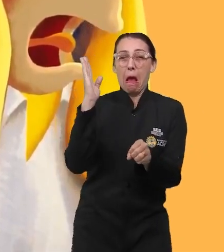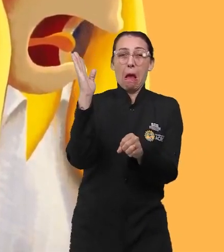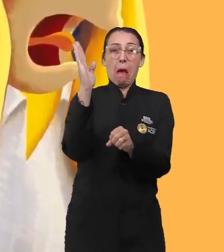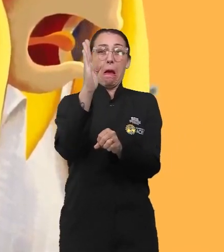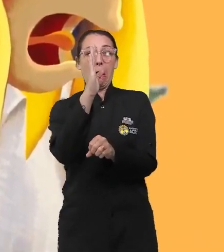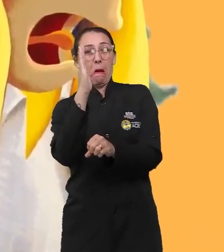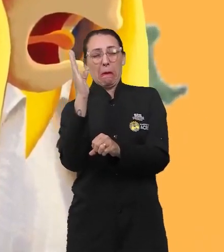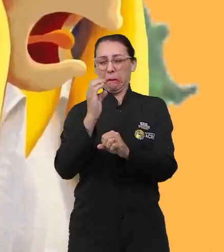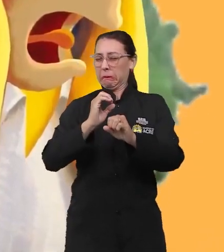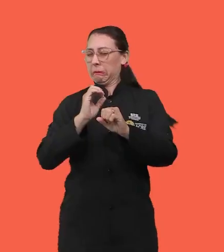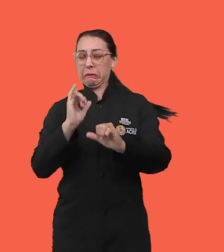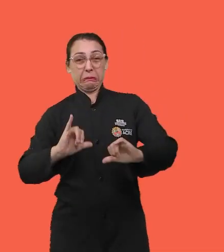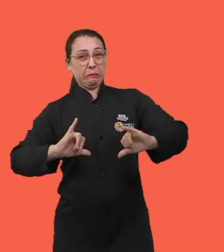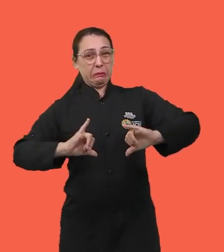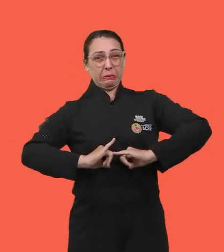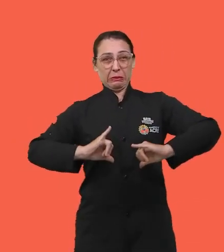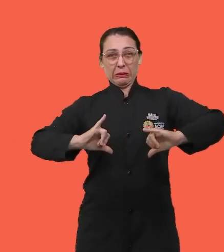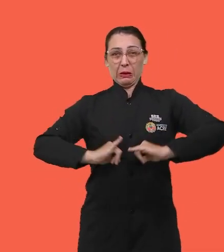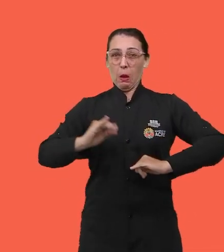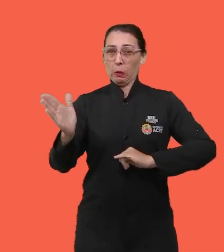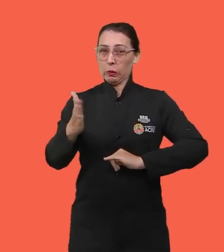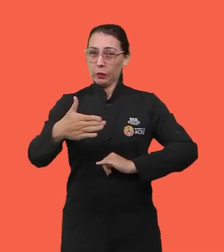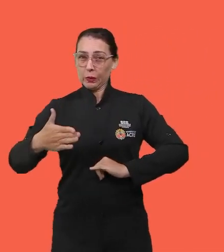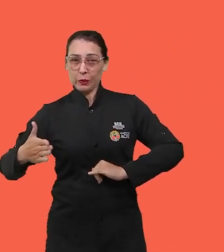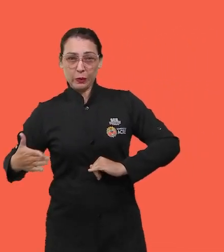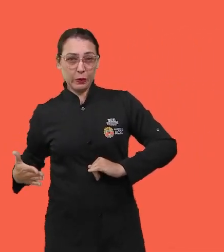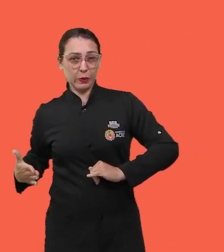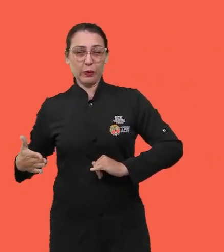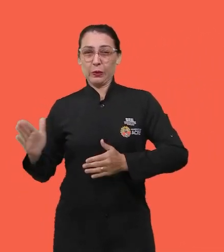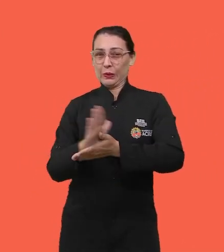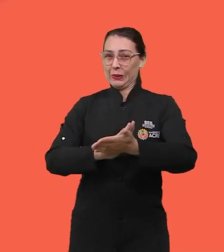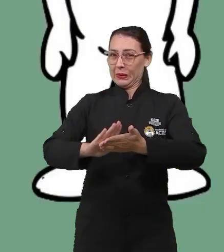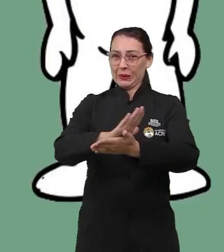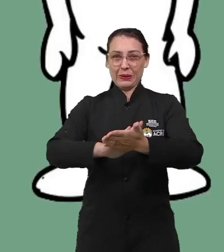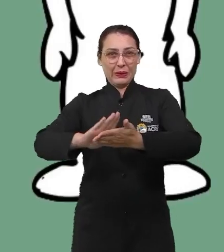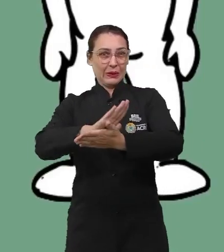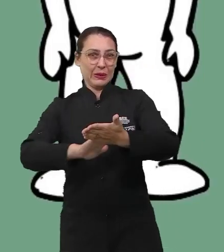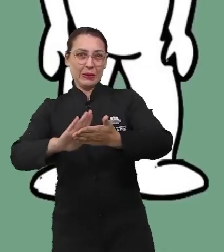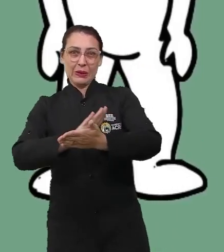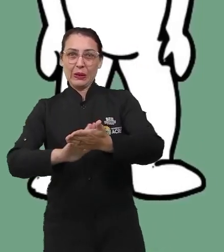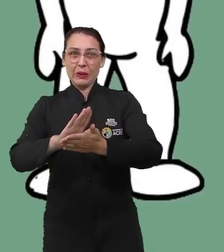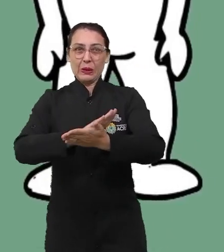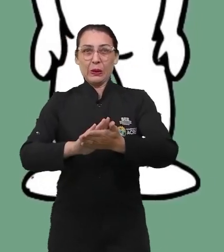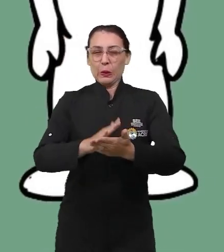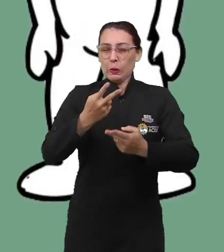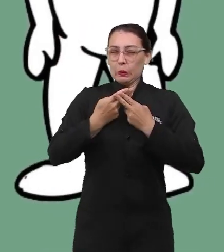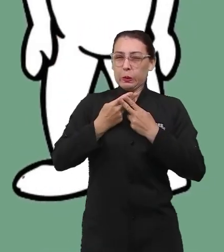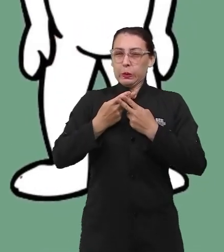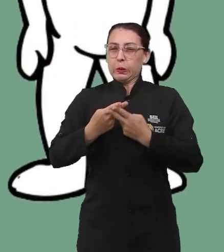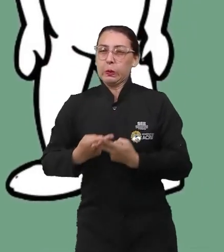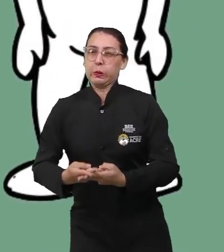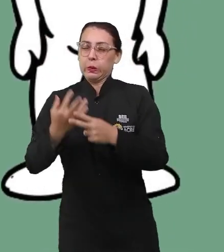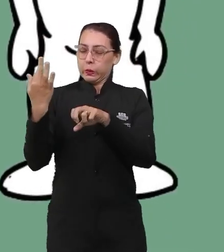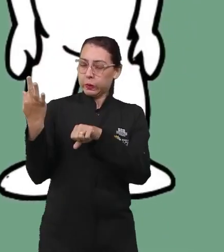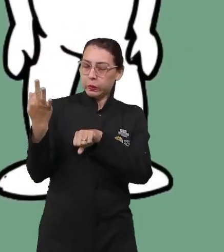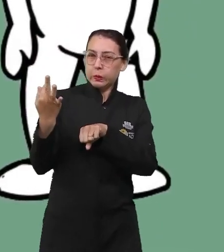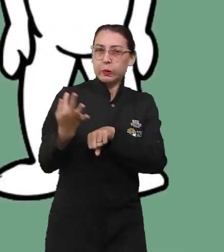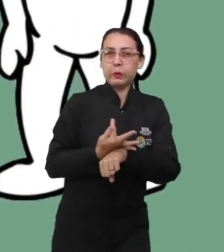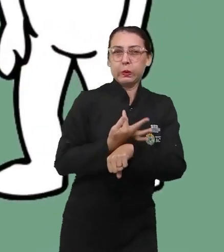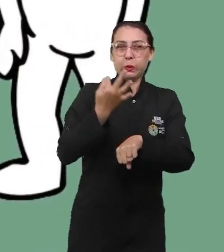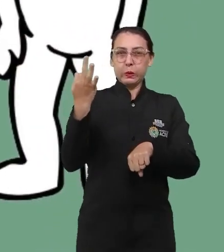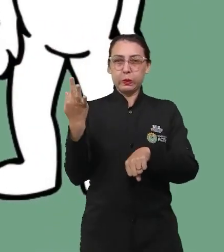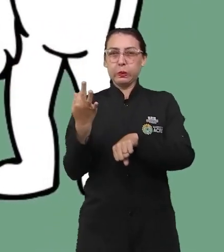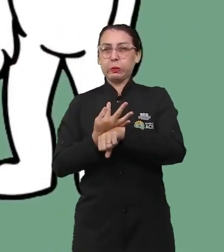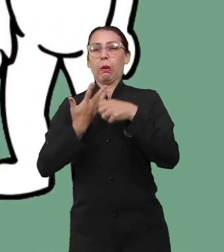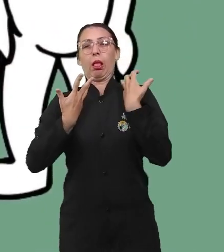una tortura. A ver si paran con el pescado, no se dan cuenta que me tienen